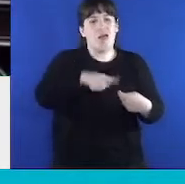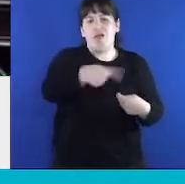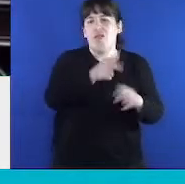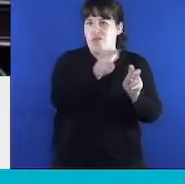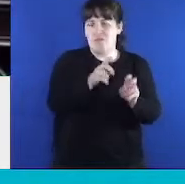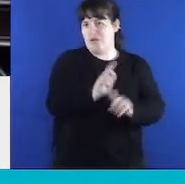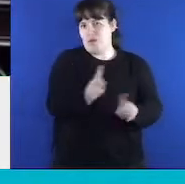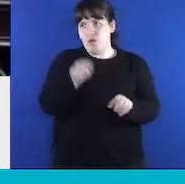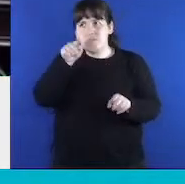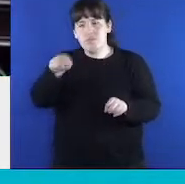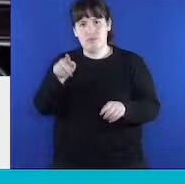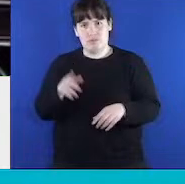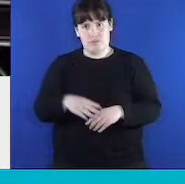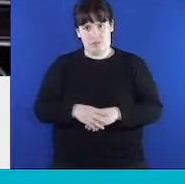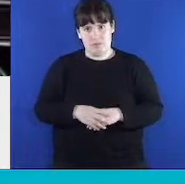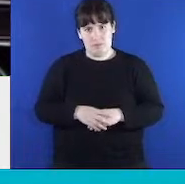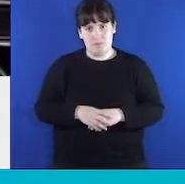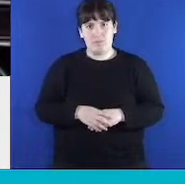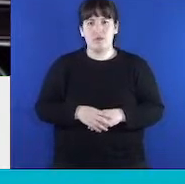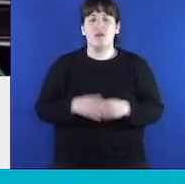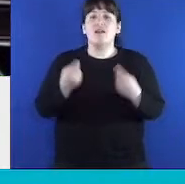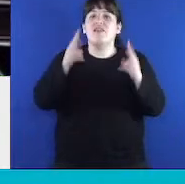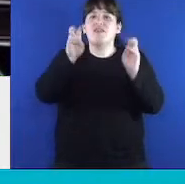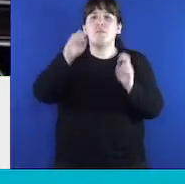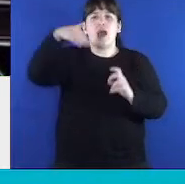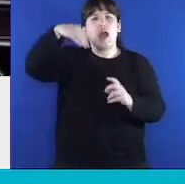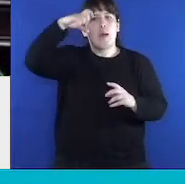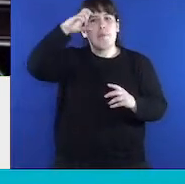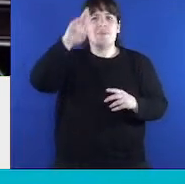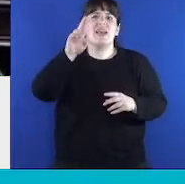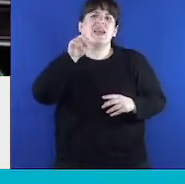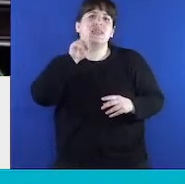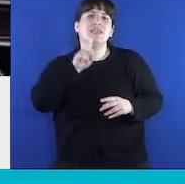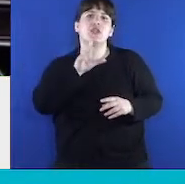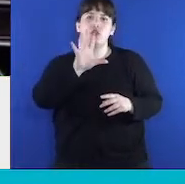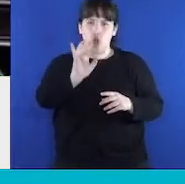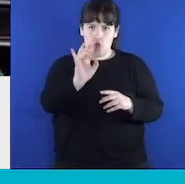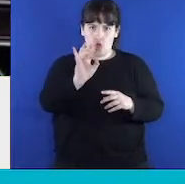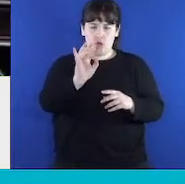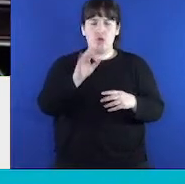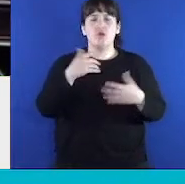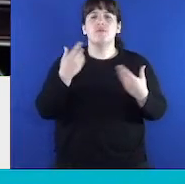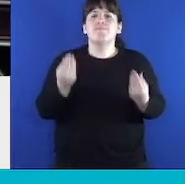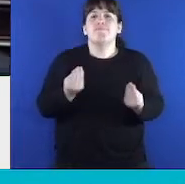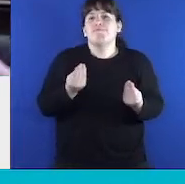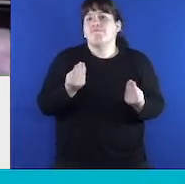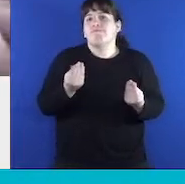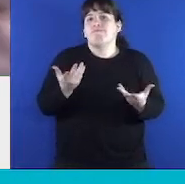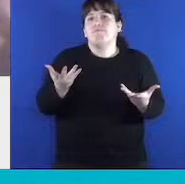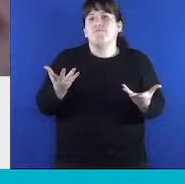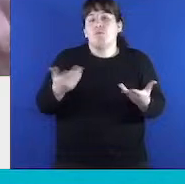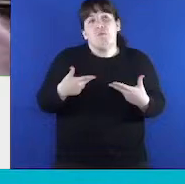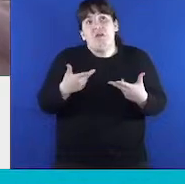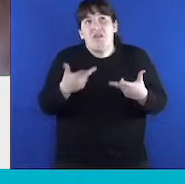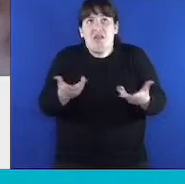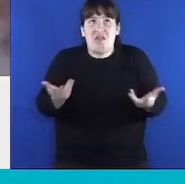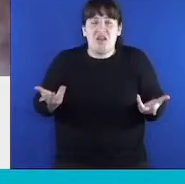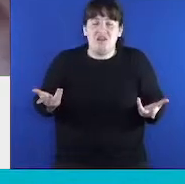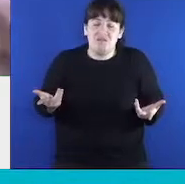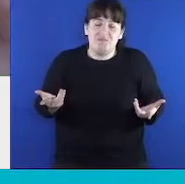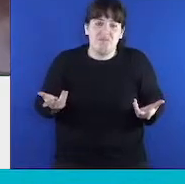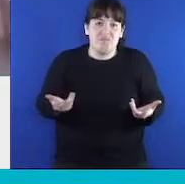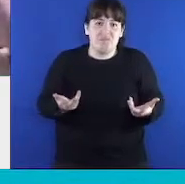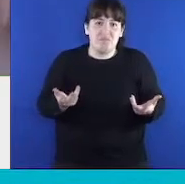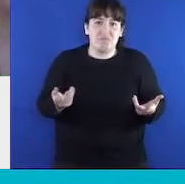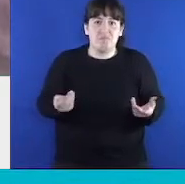Respecto del mérito, bueno, podríamos decir, como está la